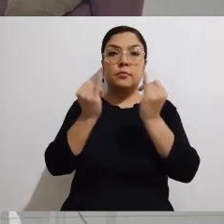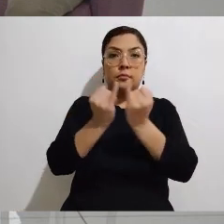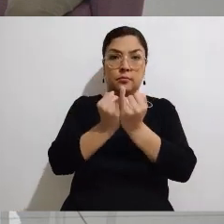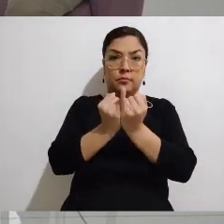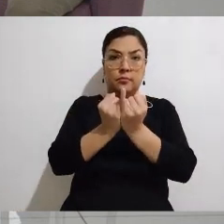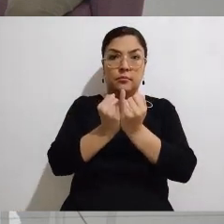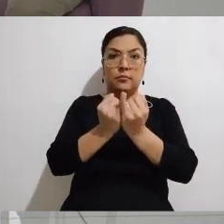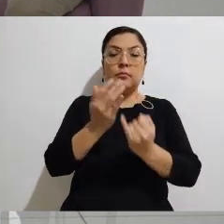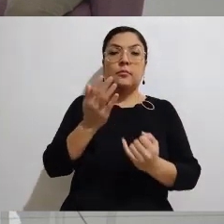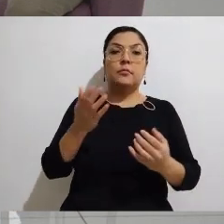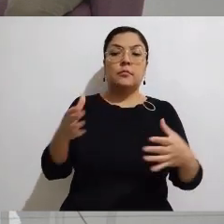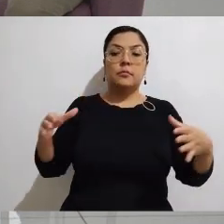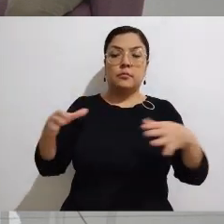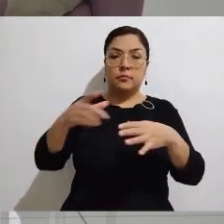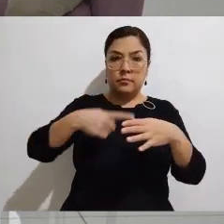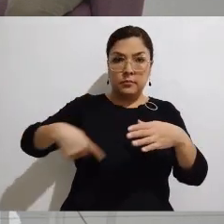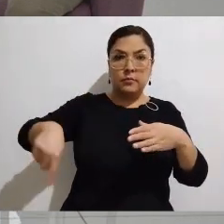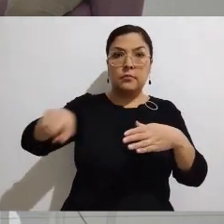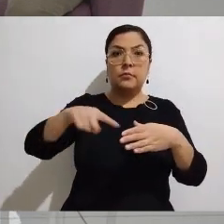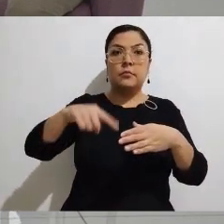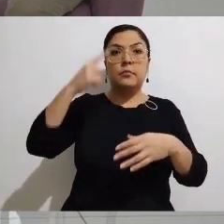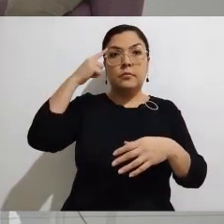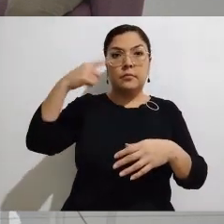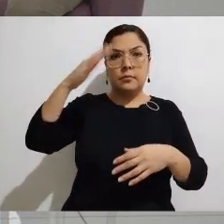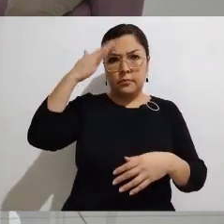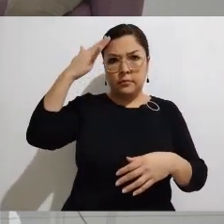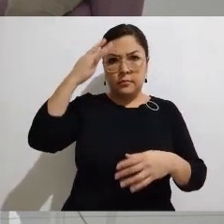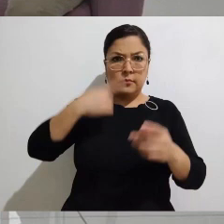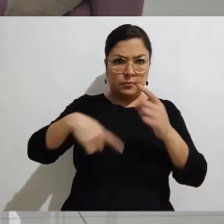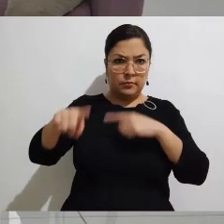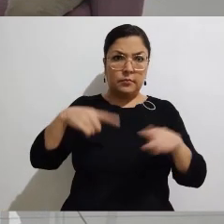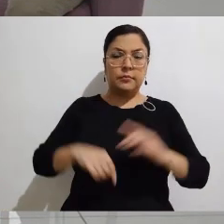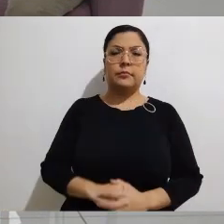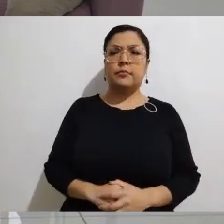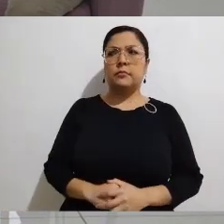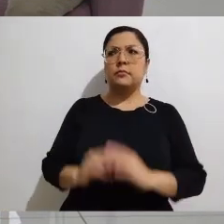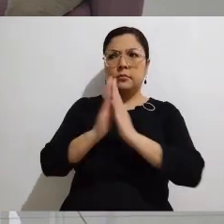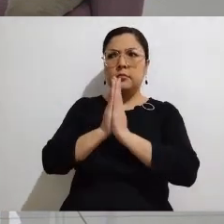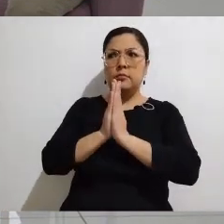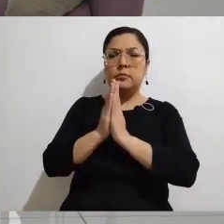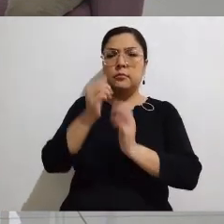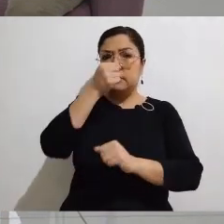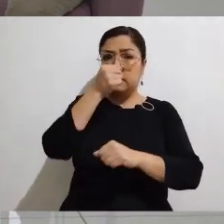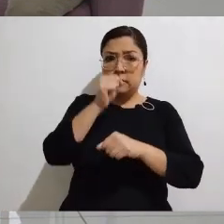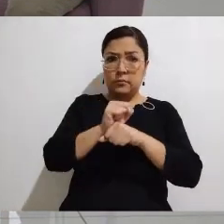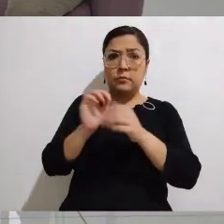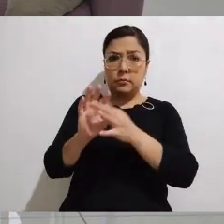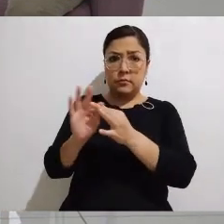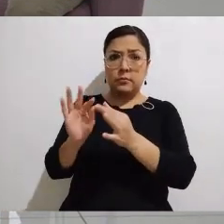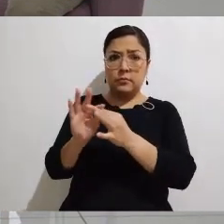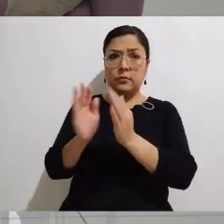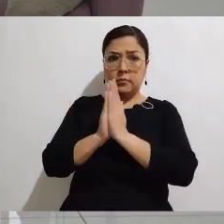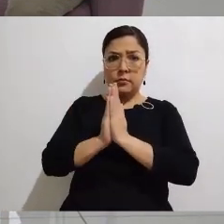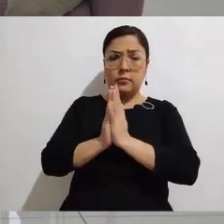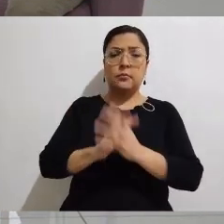Ejecutiva. Entonces, a ver si el secretario nos puede hacer favor de podernos explicar qué